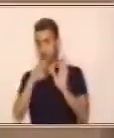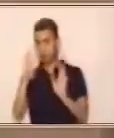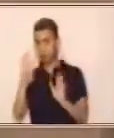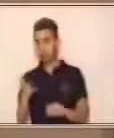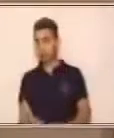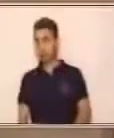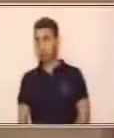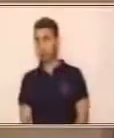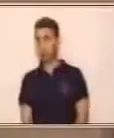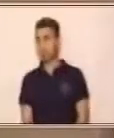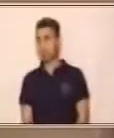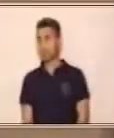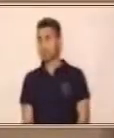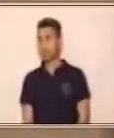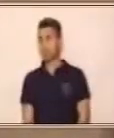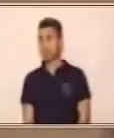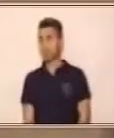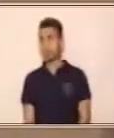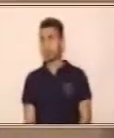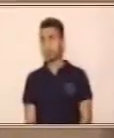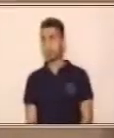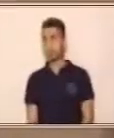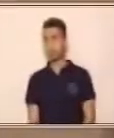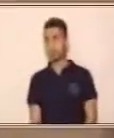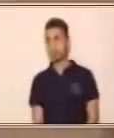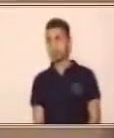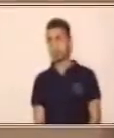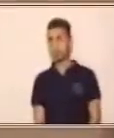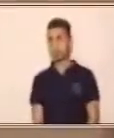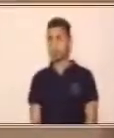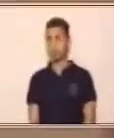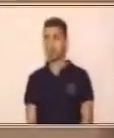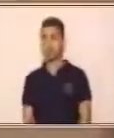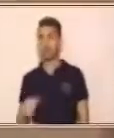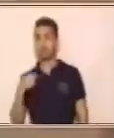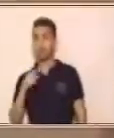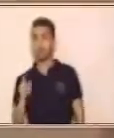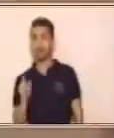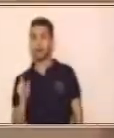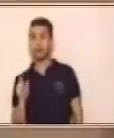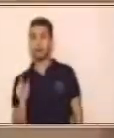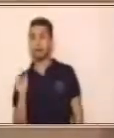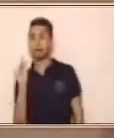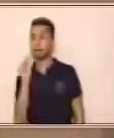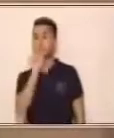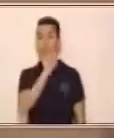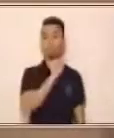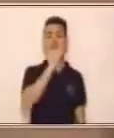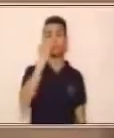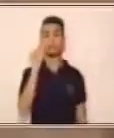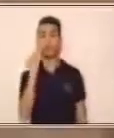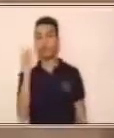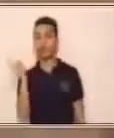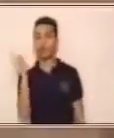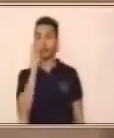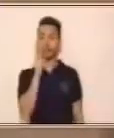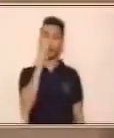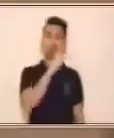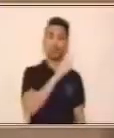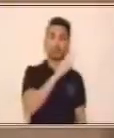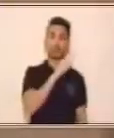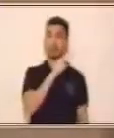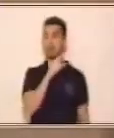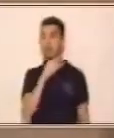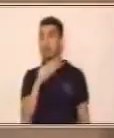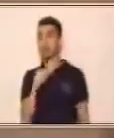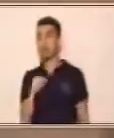entonces vengo y hago el presto, como lo decimos comúnmente en la resta. Entonces